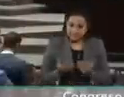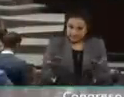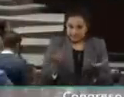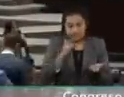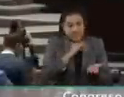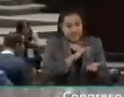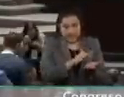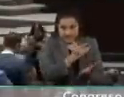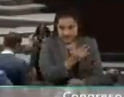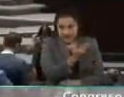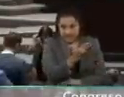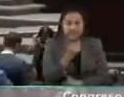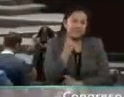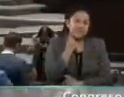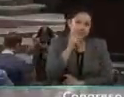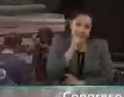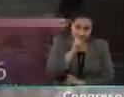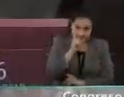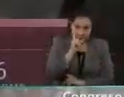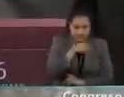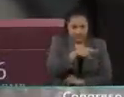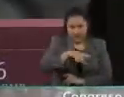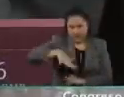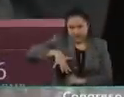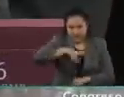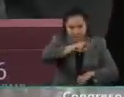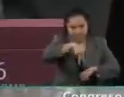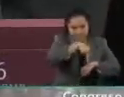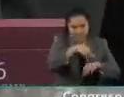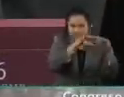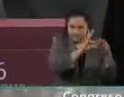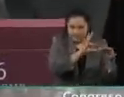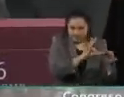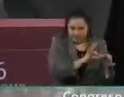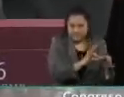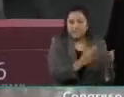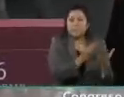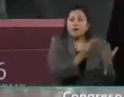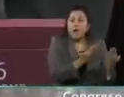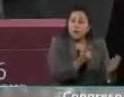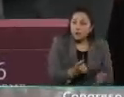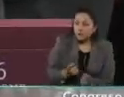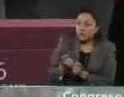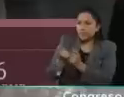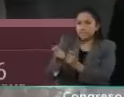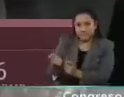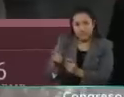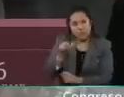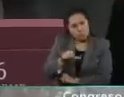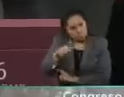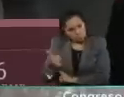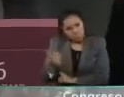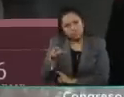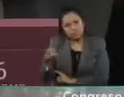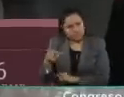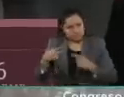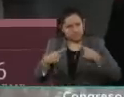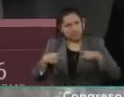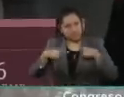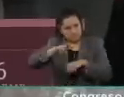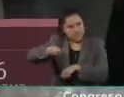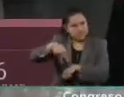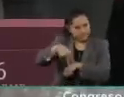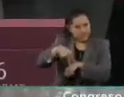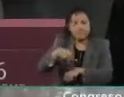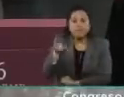Agradecemos a la diputada su intervención y le damos la palabra al siguiente orador, que es